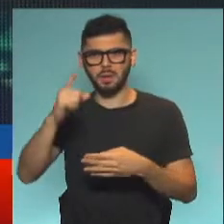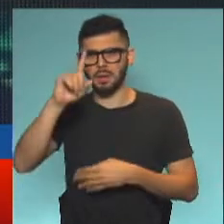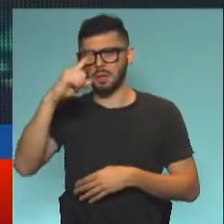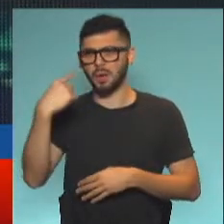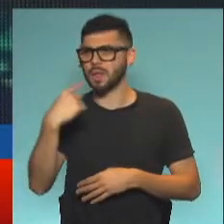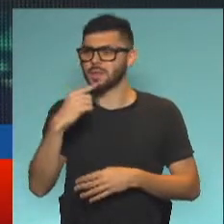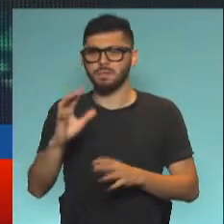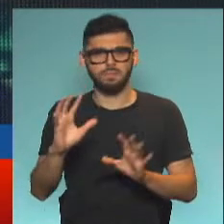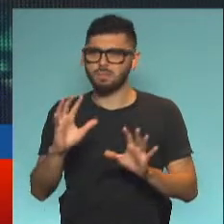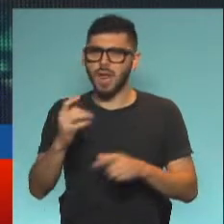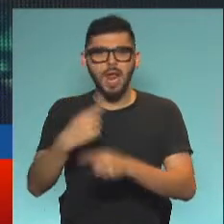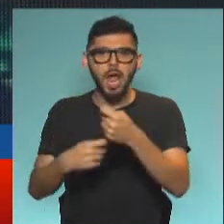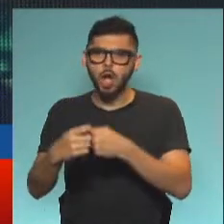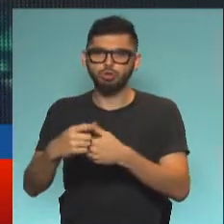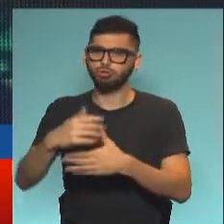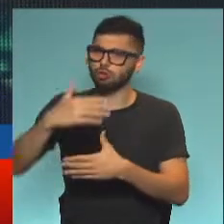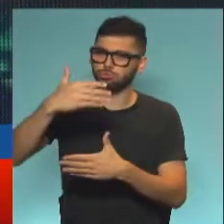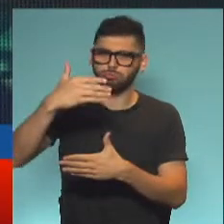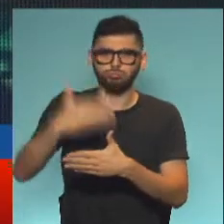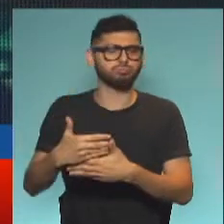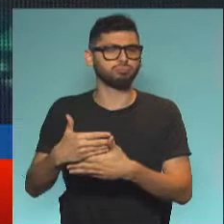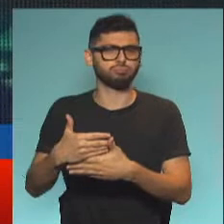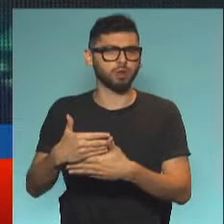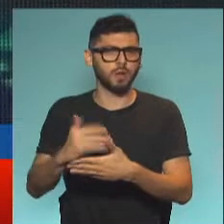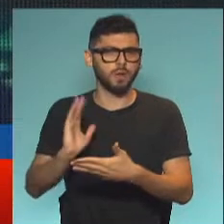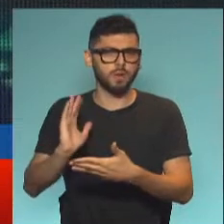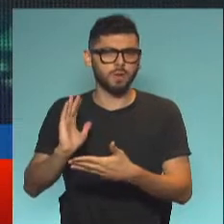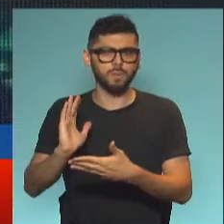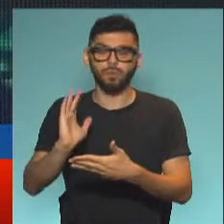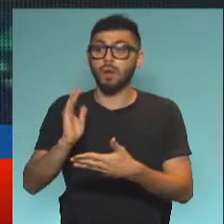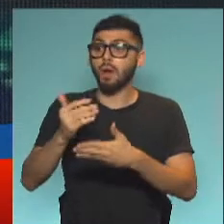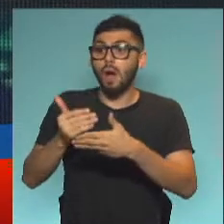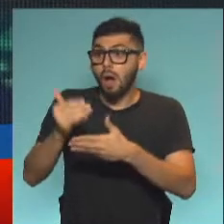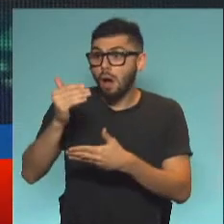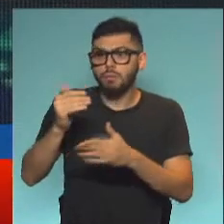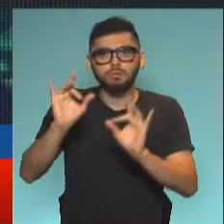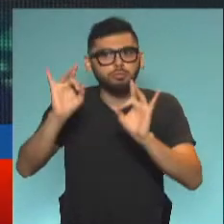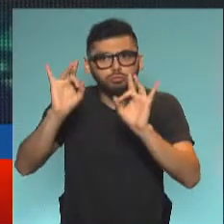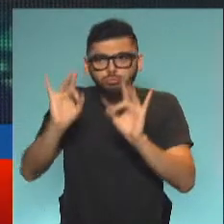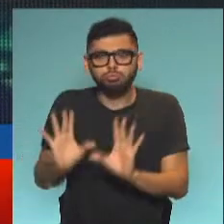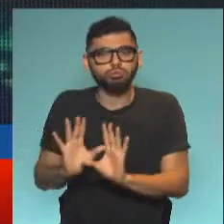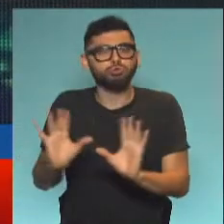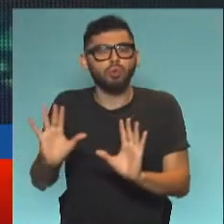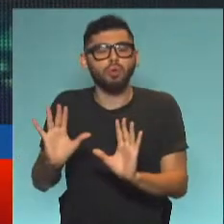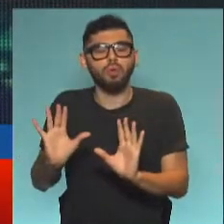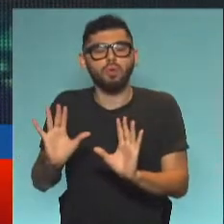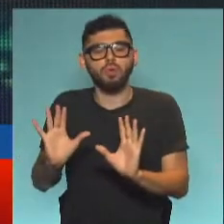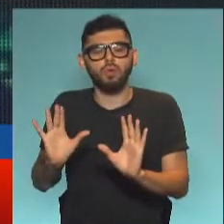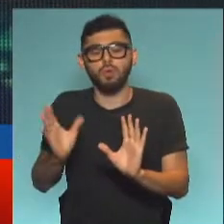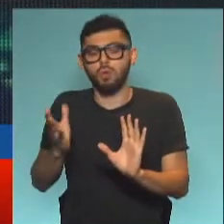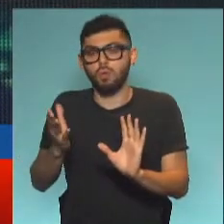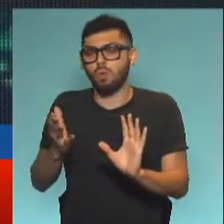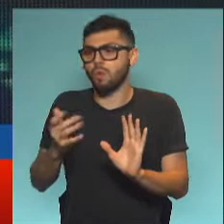esos negocios se cerraban, solamente podían funcionar con el concepto de